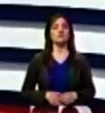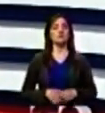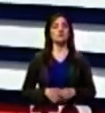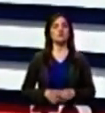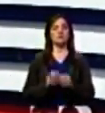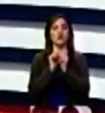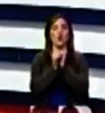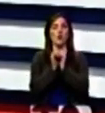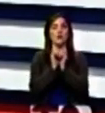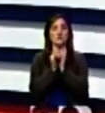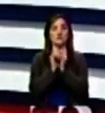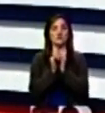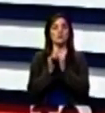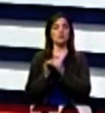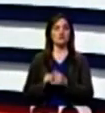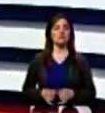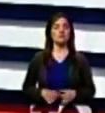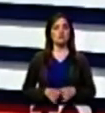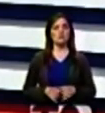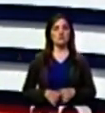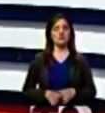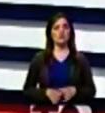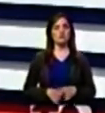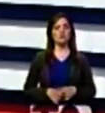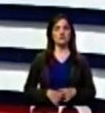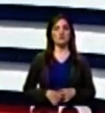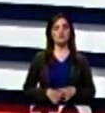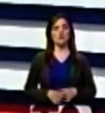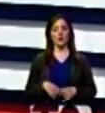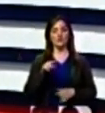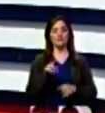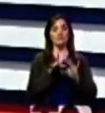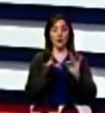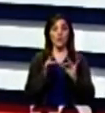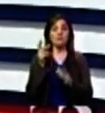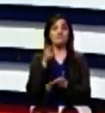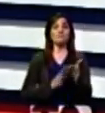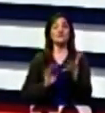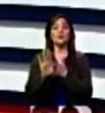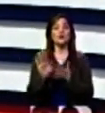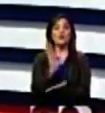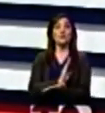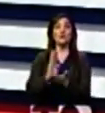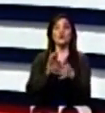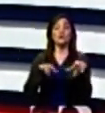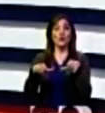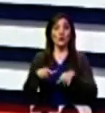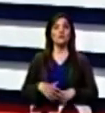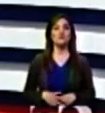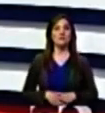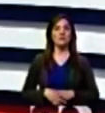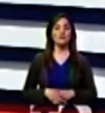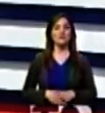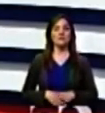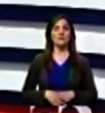estamos en WhatsApp. Ahí está la cuenta de Twitter y la cuenta de WhatsApp para que usted nos escriba y nos cuente qué está sucediendo en su barrio, en su sector. No importa